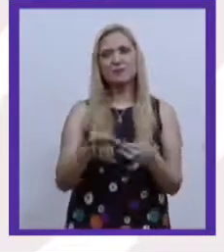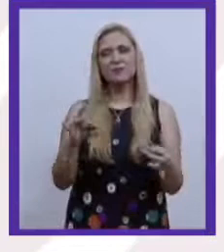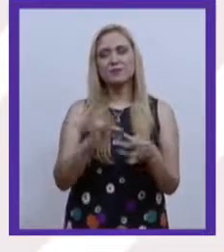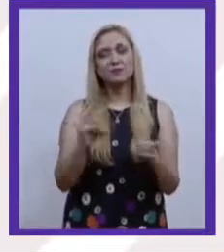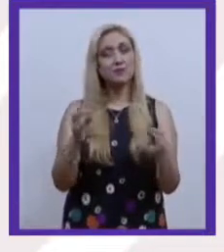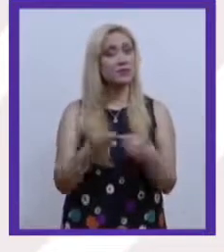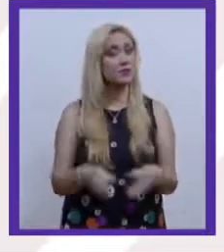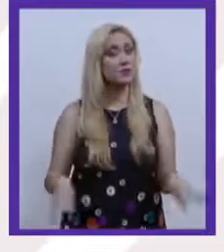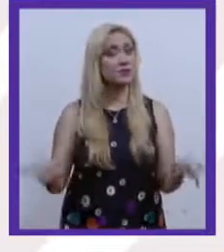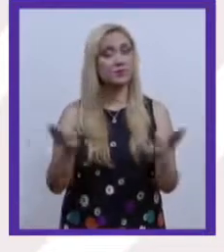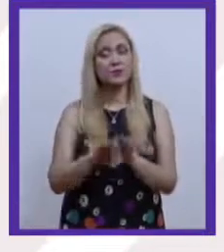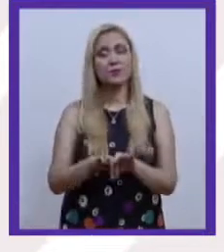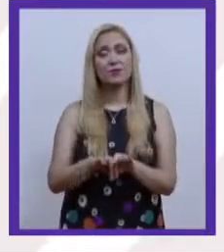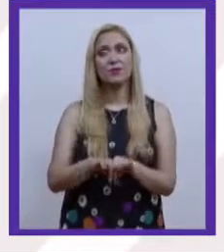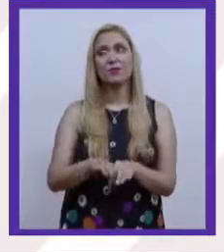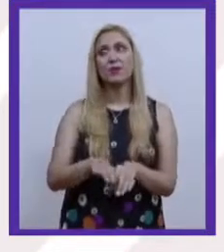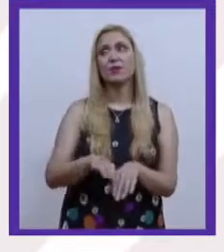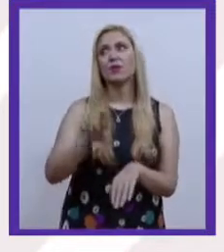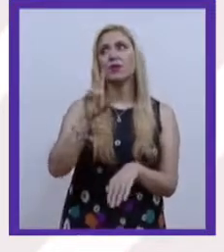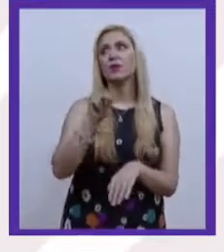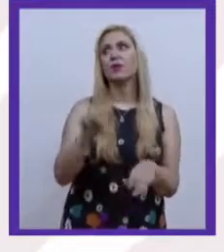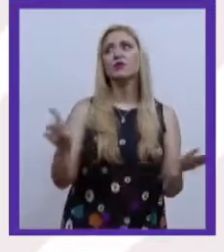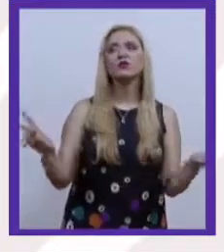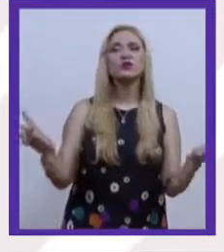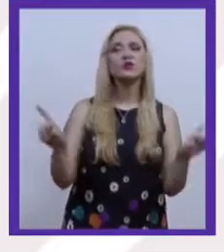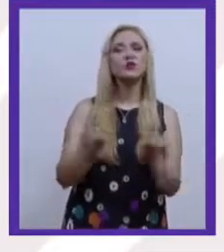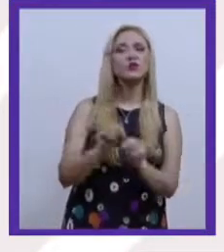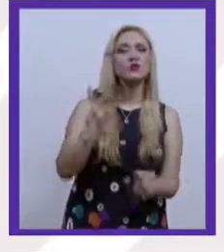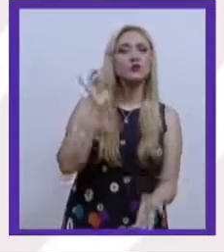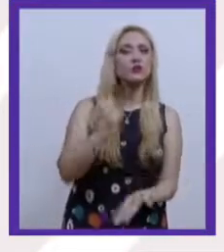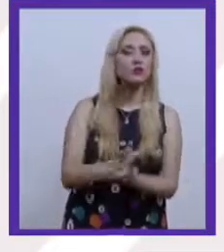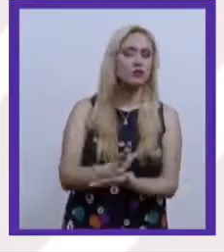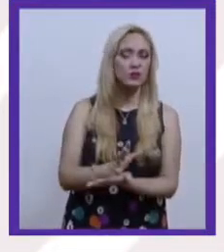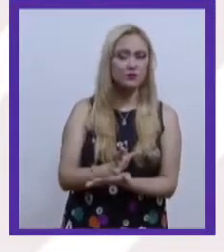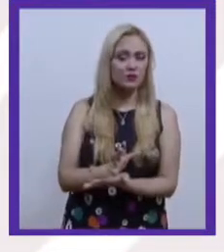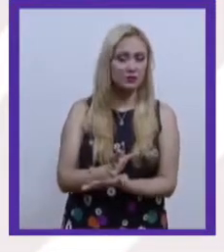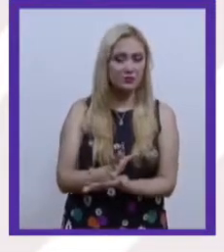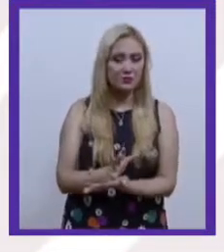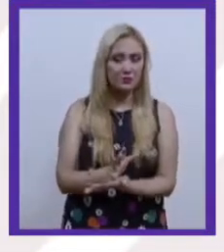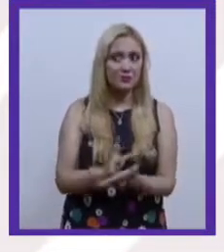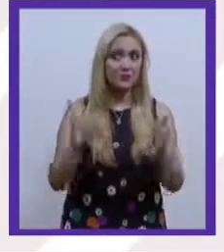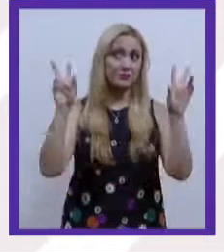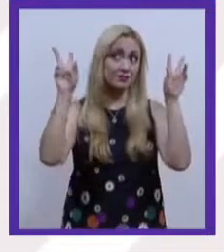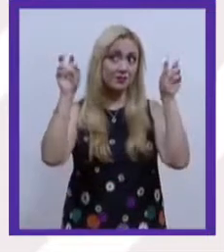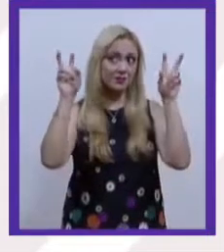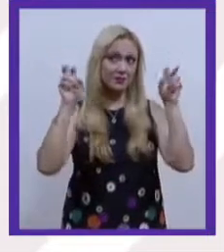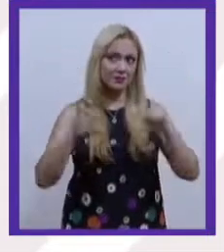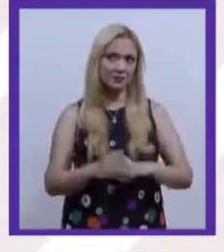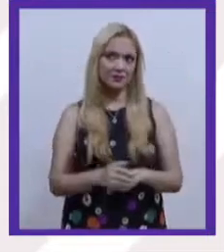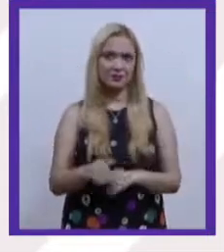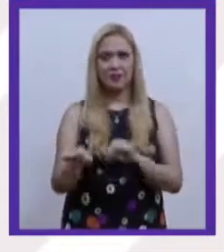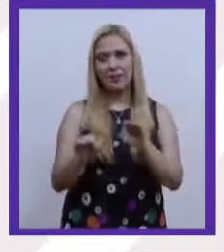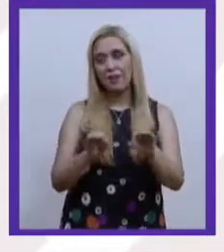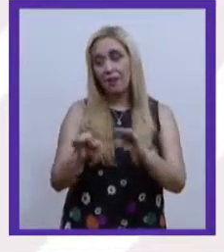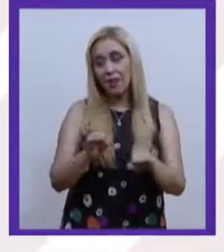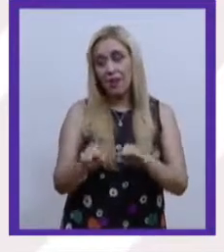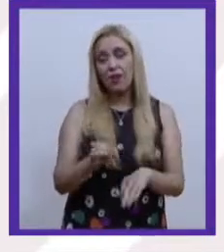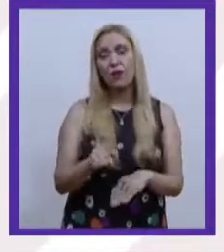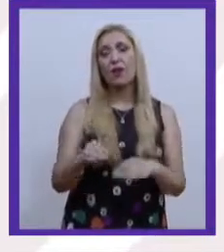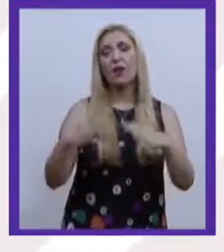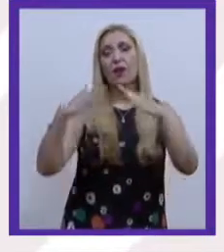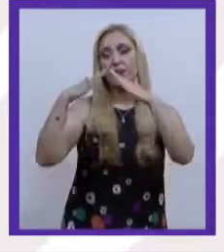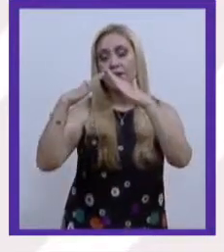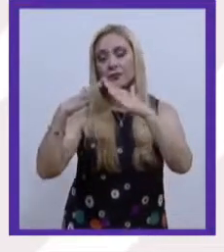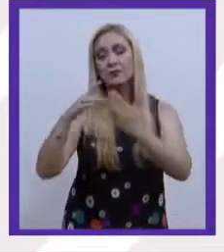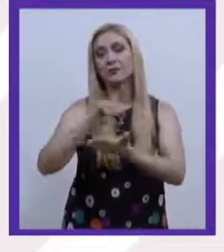muy importante decirlo, porque no nada más, y lo digo así entre comillas, nada más es del trabajo